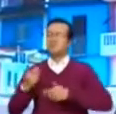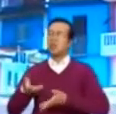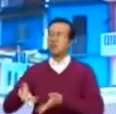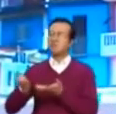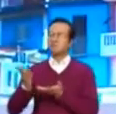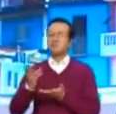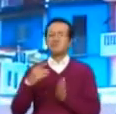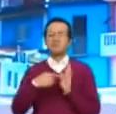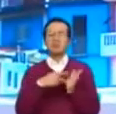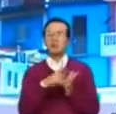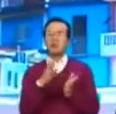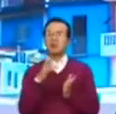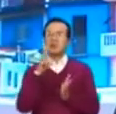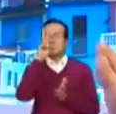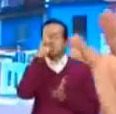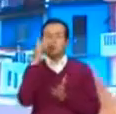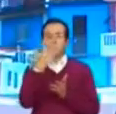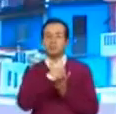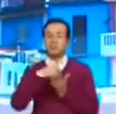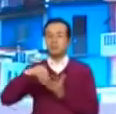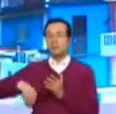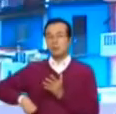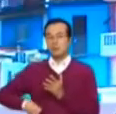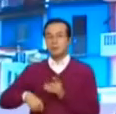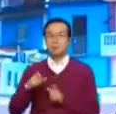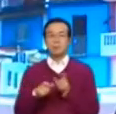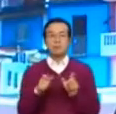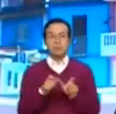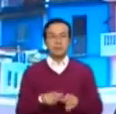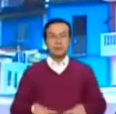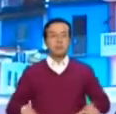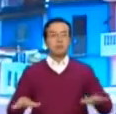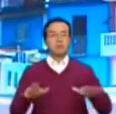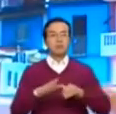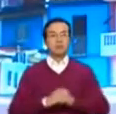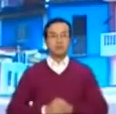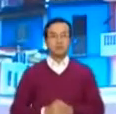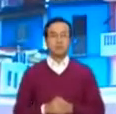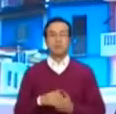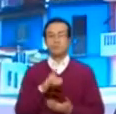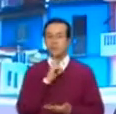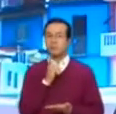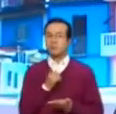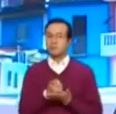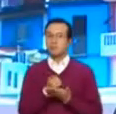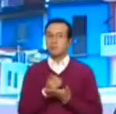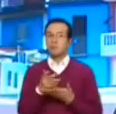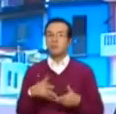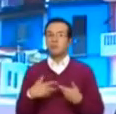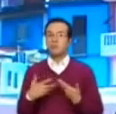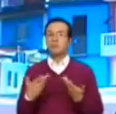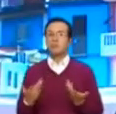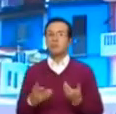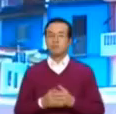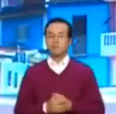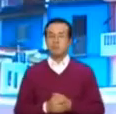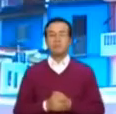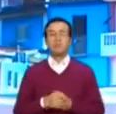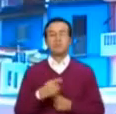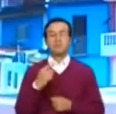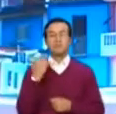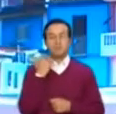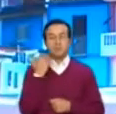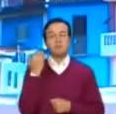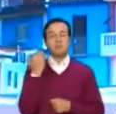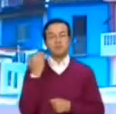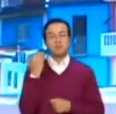evasión y la elusión fiscal, con lo cual se perjudica a los ciudadanos de origen, es decir, a nosotros, a los contribuyentes, quienes nos perjudicamos en la medida